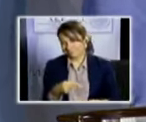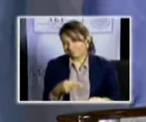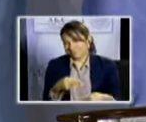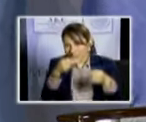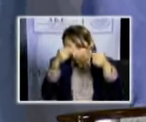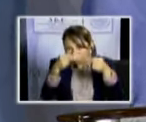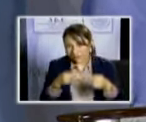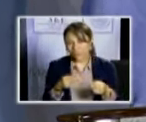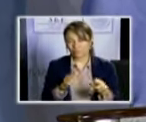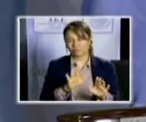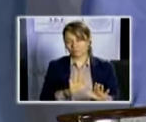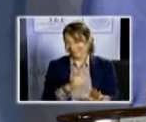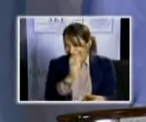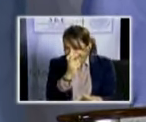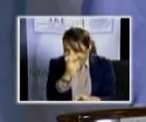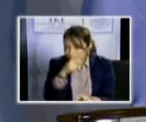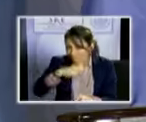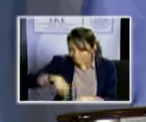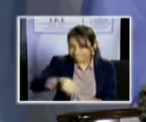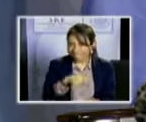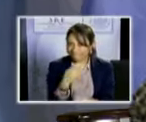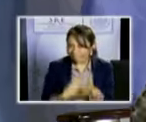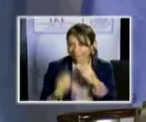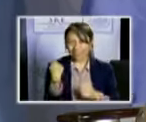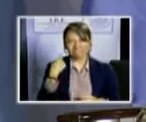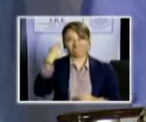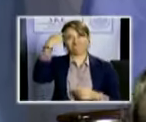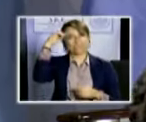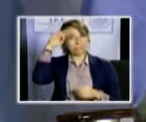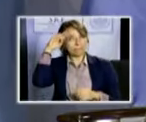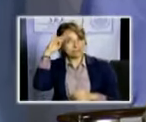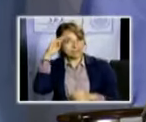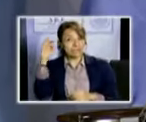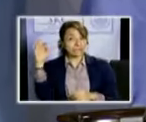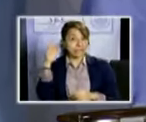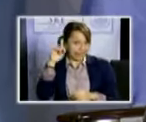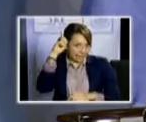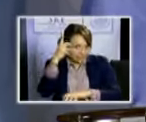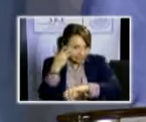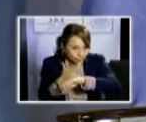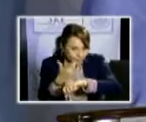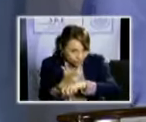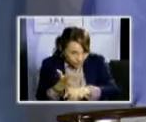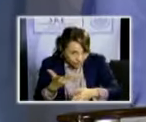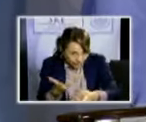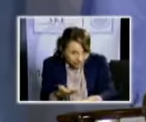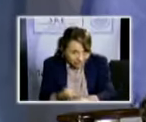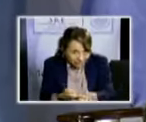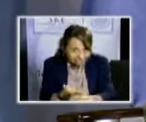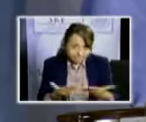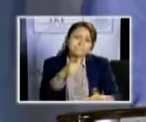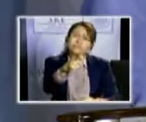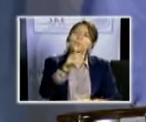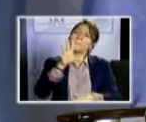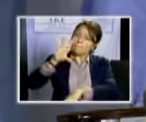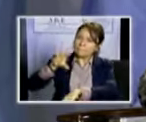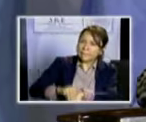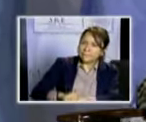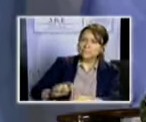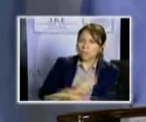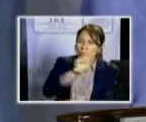es el debate que hay en Estados Unidos. O sea, si tú empiezas a legalizar esto, ¿cómo aseguras que no se te vuelva el mismo nivel